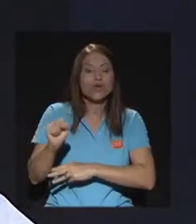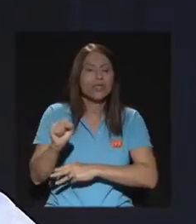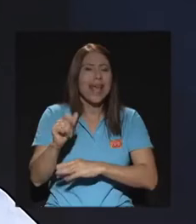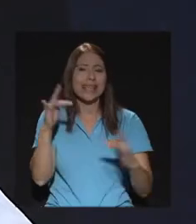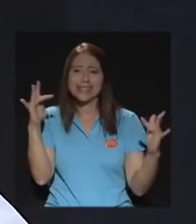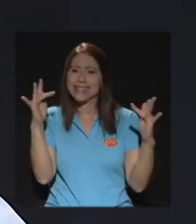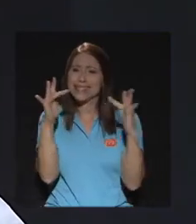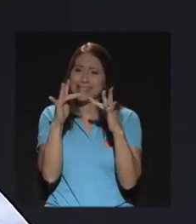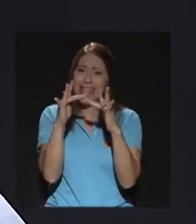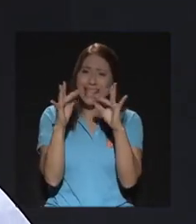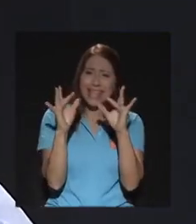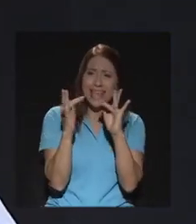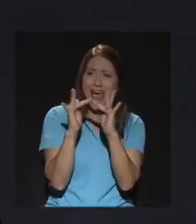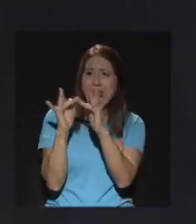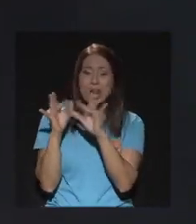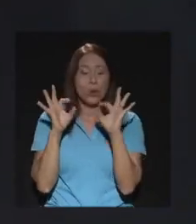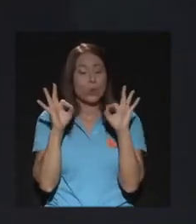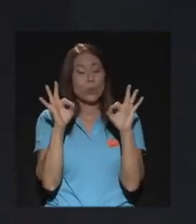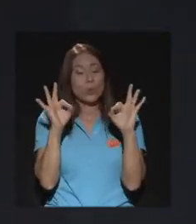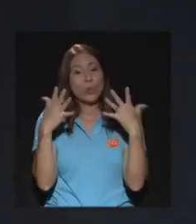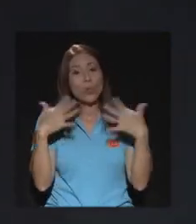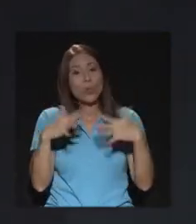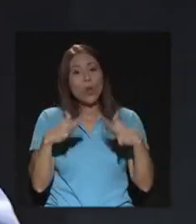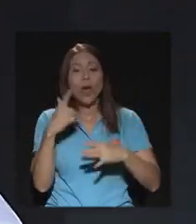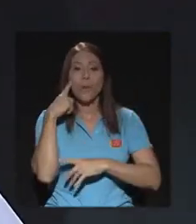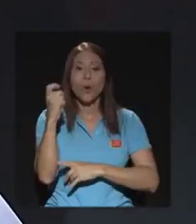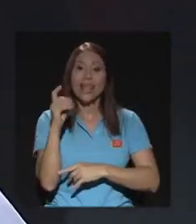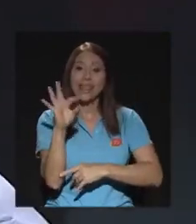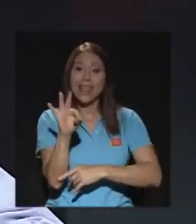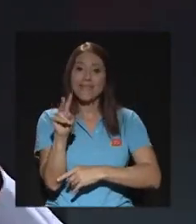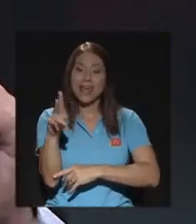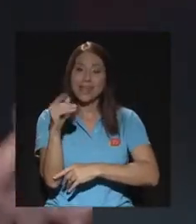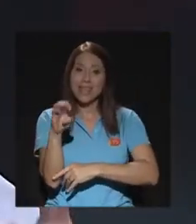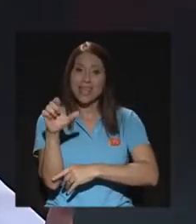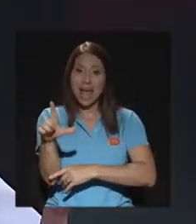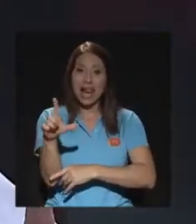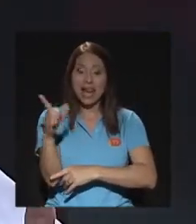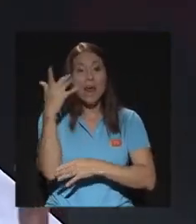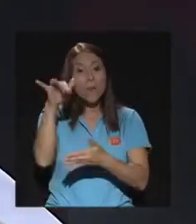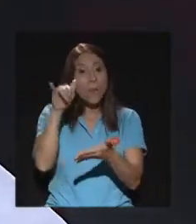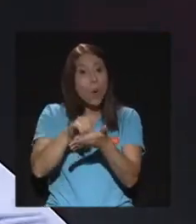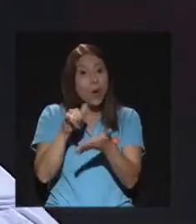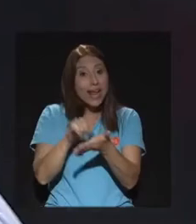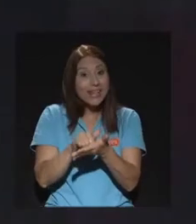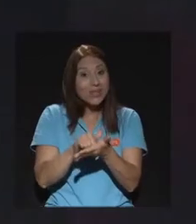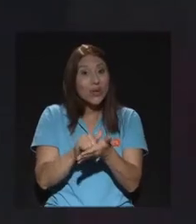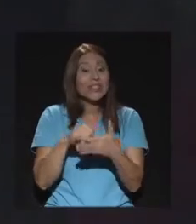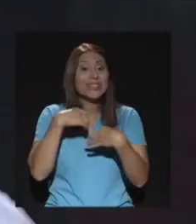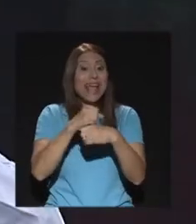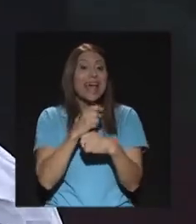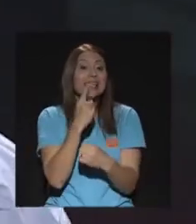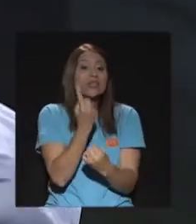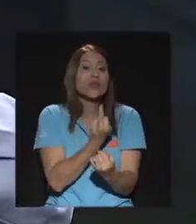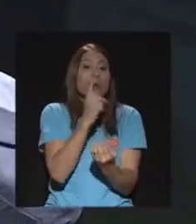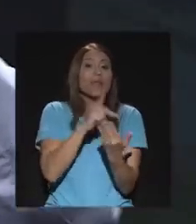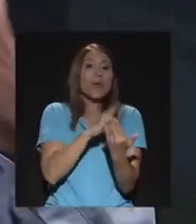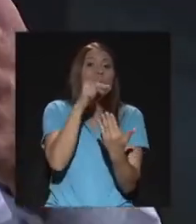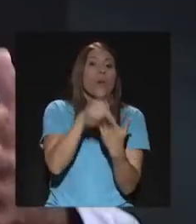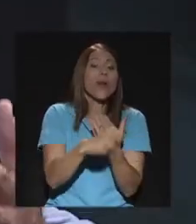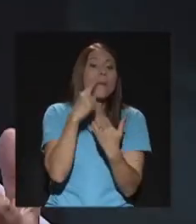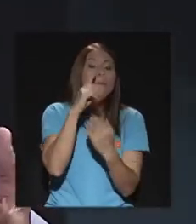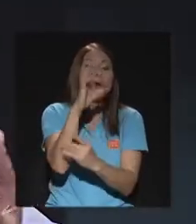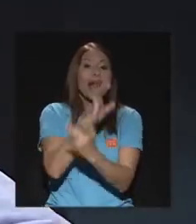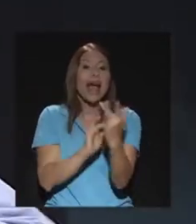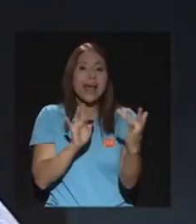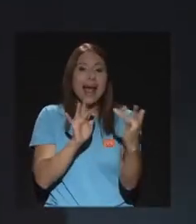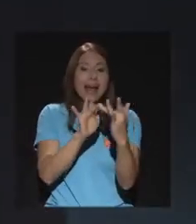televisión digital, por eso es que el mundo en muchos casos camina a un solo programa por canal. Porque es una calidad, es como estar realmente